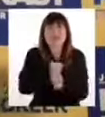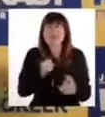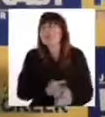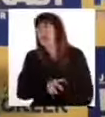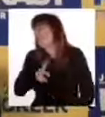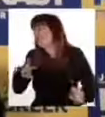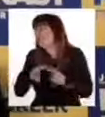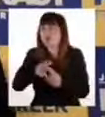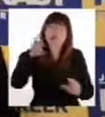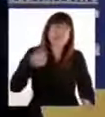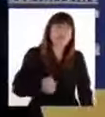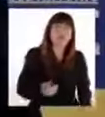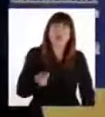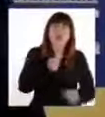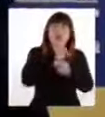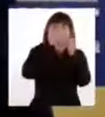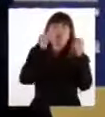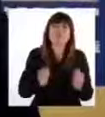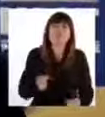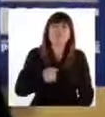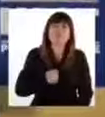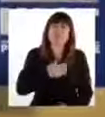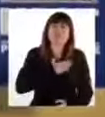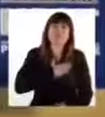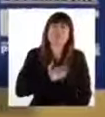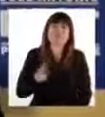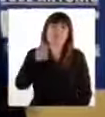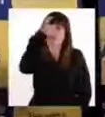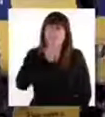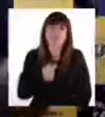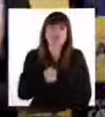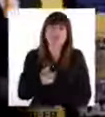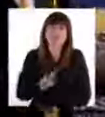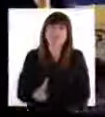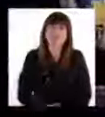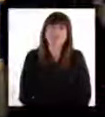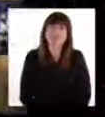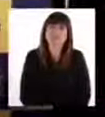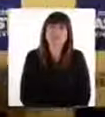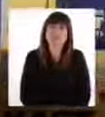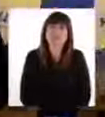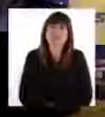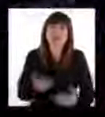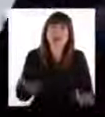apoyo nos corte esto no soy yo